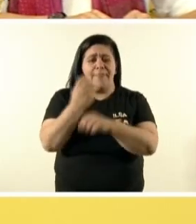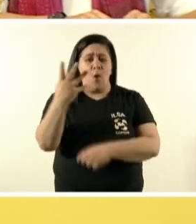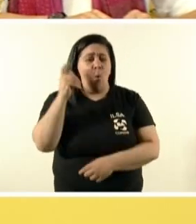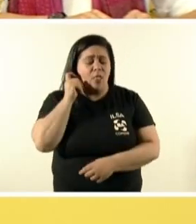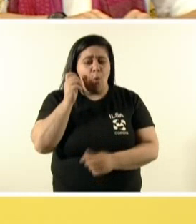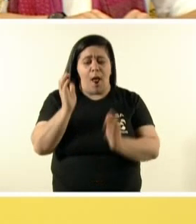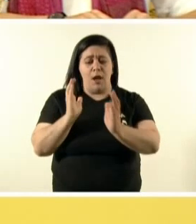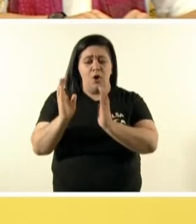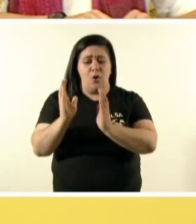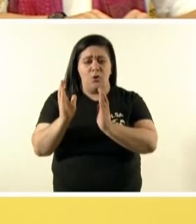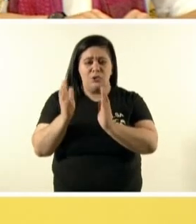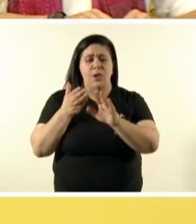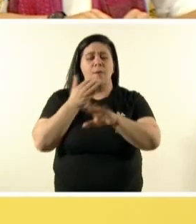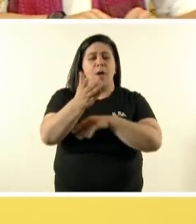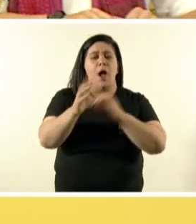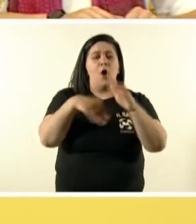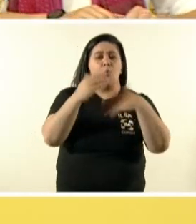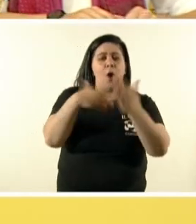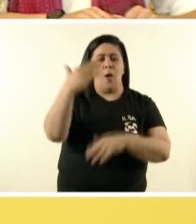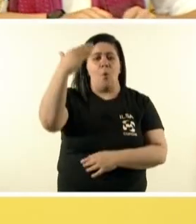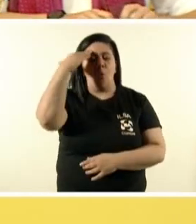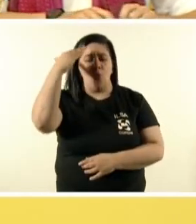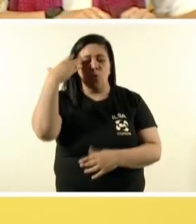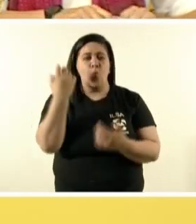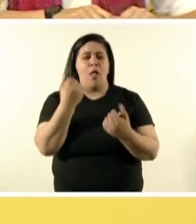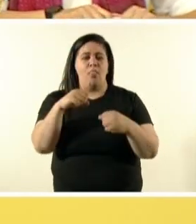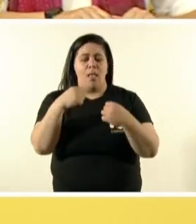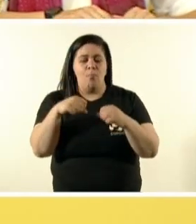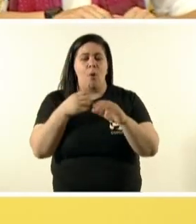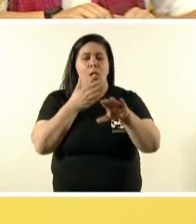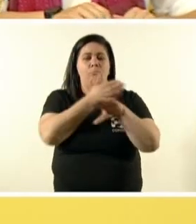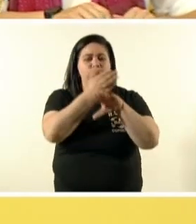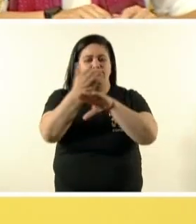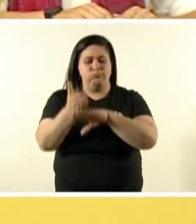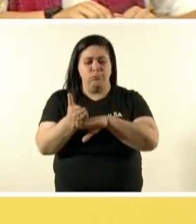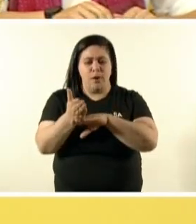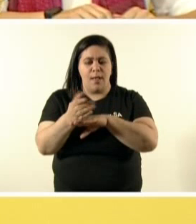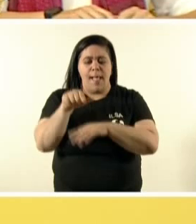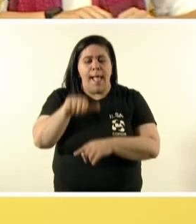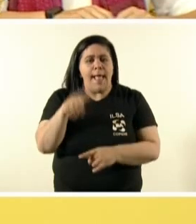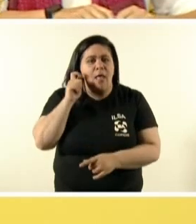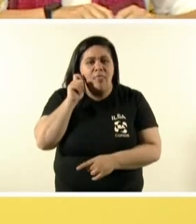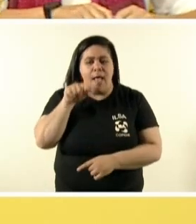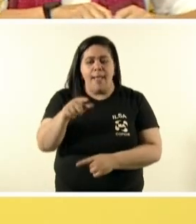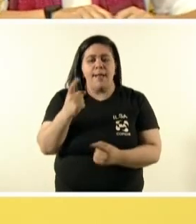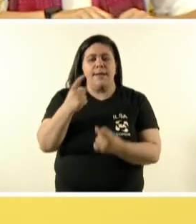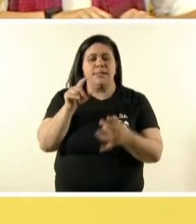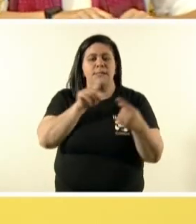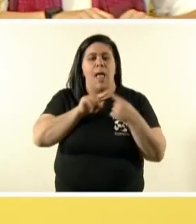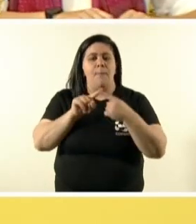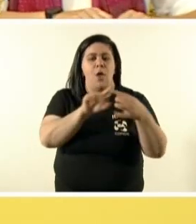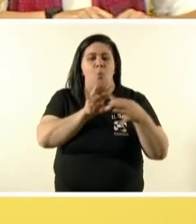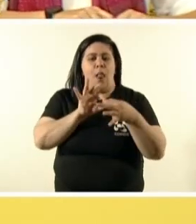de juego, culturales, deportivas. Muy importante a esa edad la vinculación. Y también los más